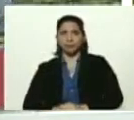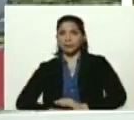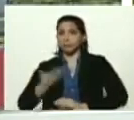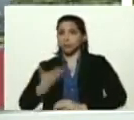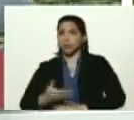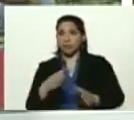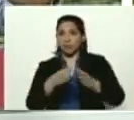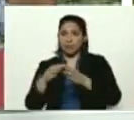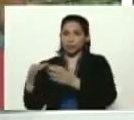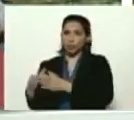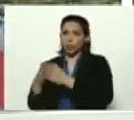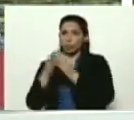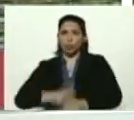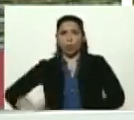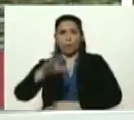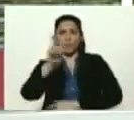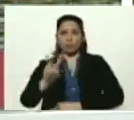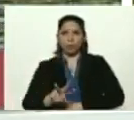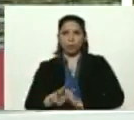importantes sectores de todo el país.